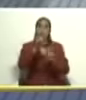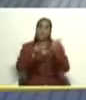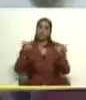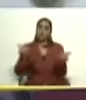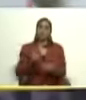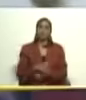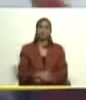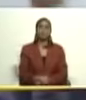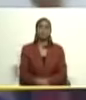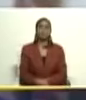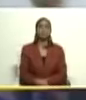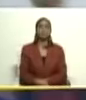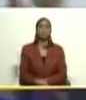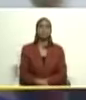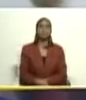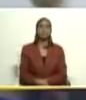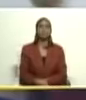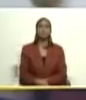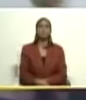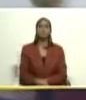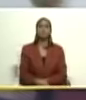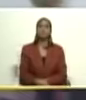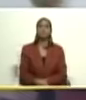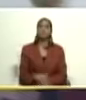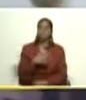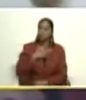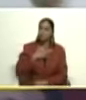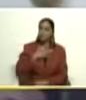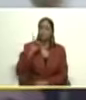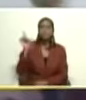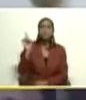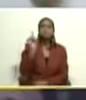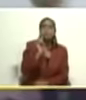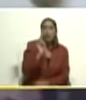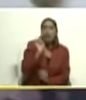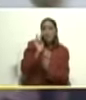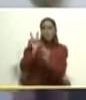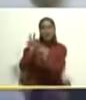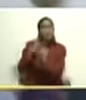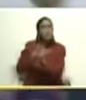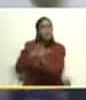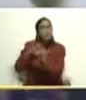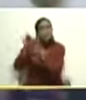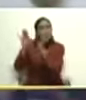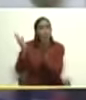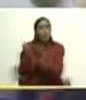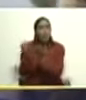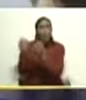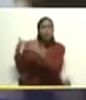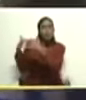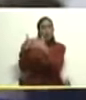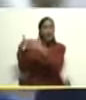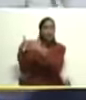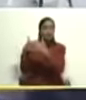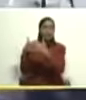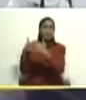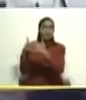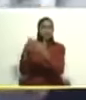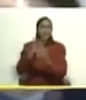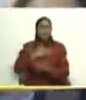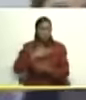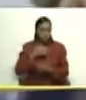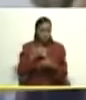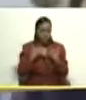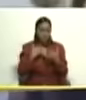humanos. Vengo de un continente en guerra y un continente extraviado, donde nuestro mejor amigo, que son los